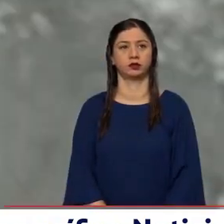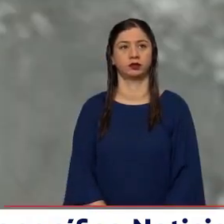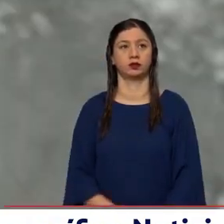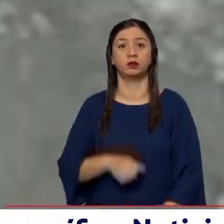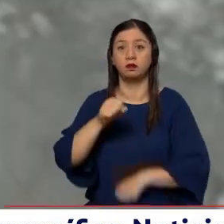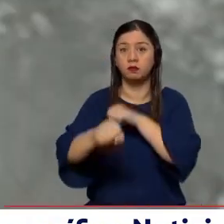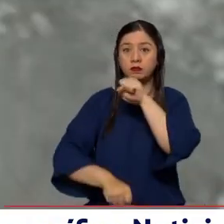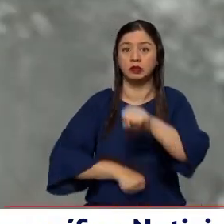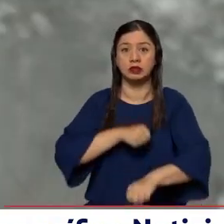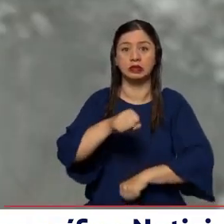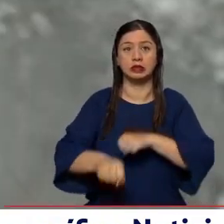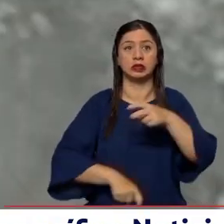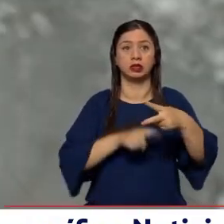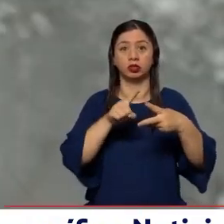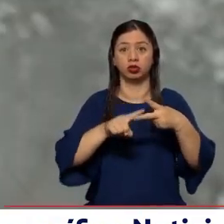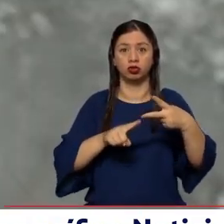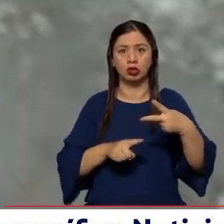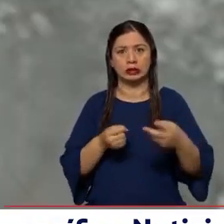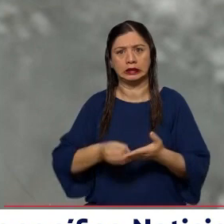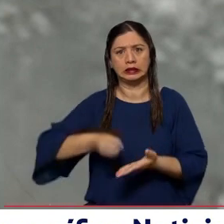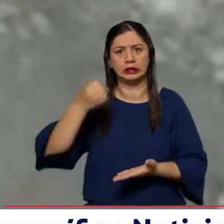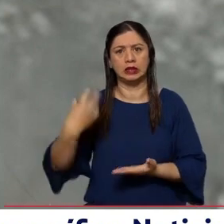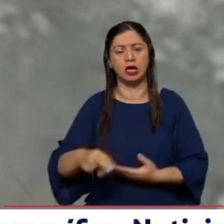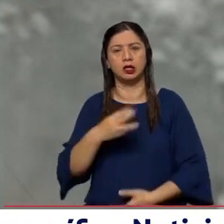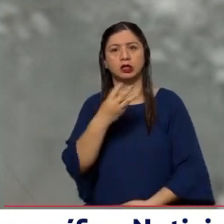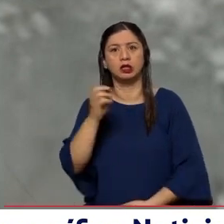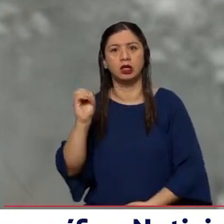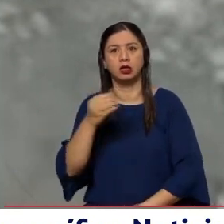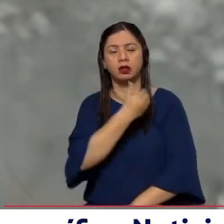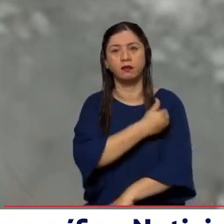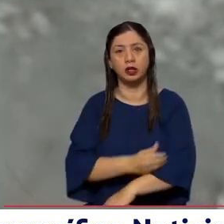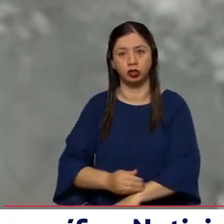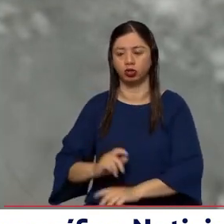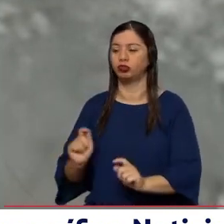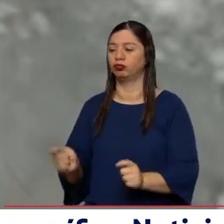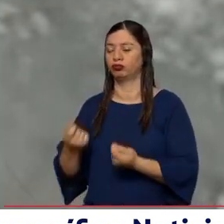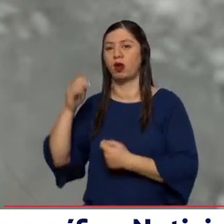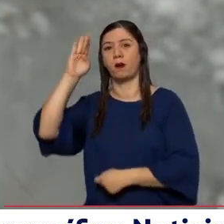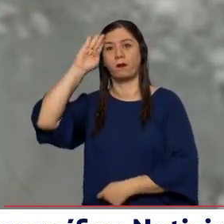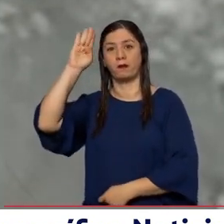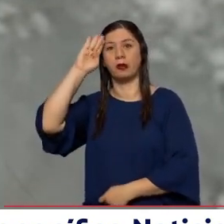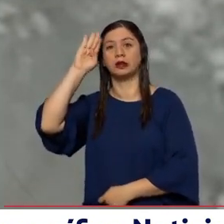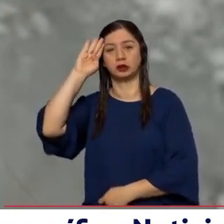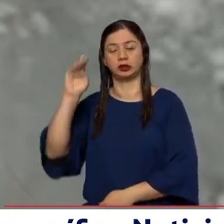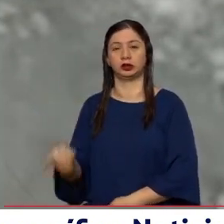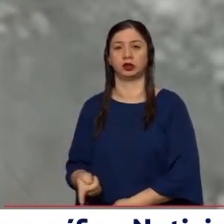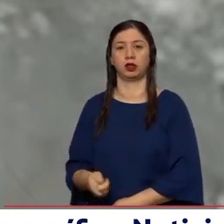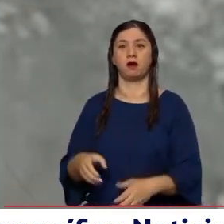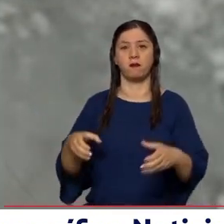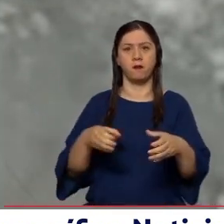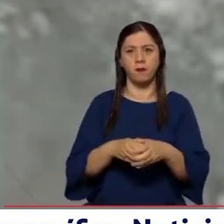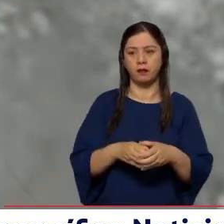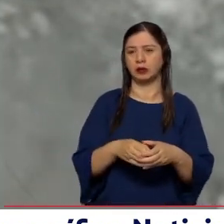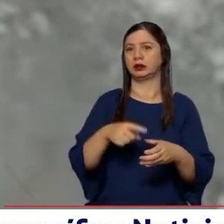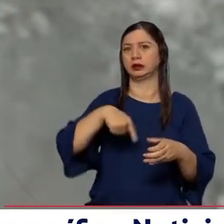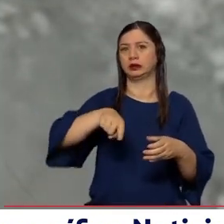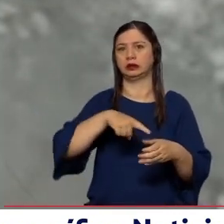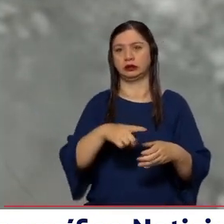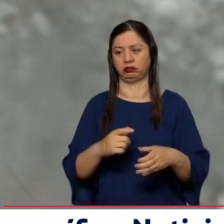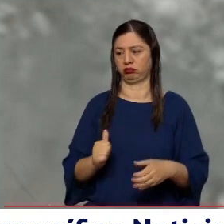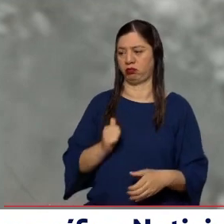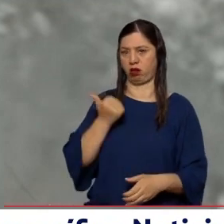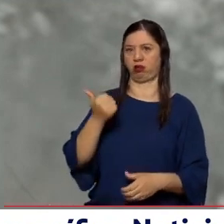Dos bicicletas avaluadas en más de 30 millones de pesos fueron recuperadas por la policía caleña. Varios integrantes de una banda dedicada a asaltar